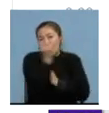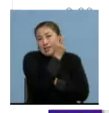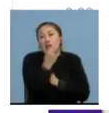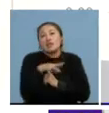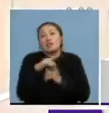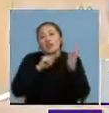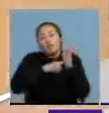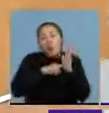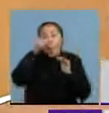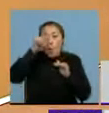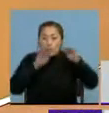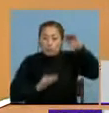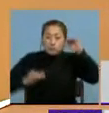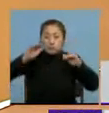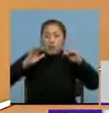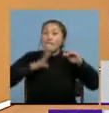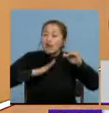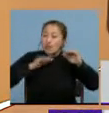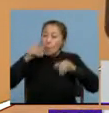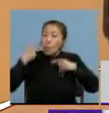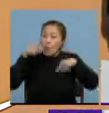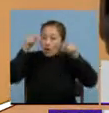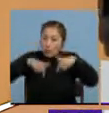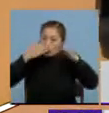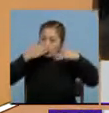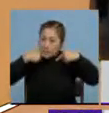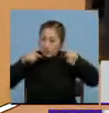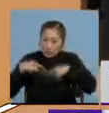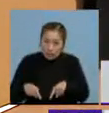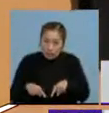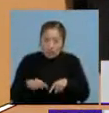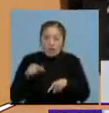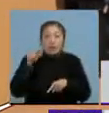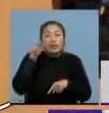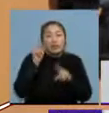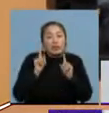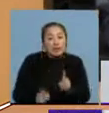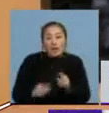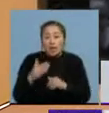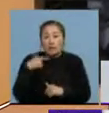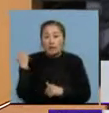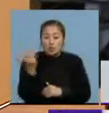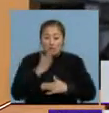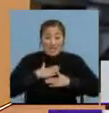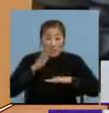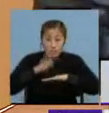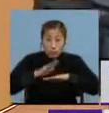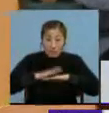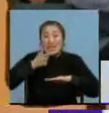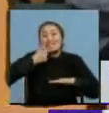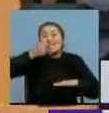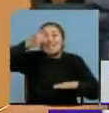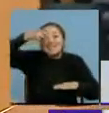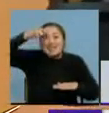hoy se equilibra un poco aunque todavía hay diferencia en cuanto a lo que a nosotros nos compete el sap que el